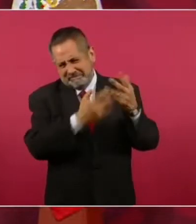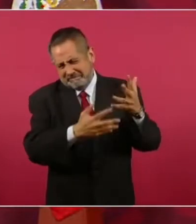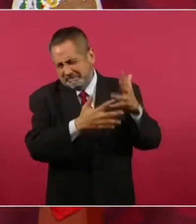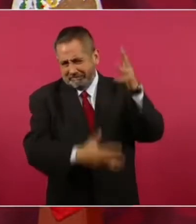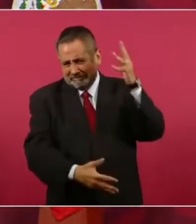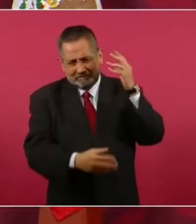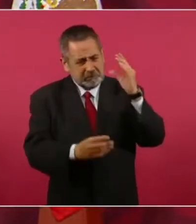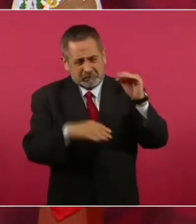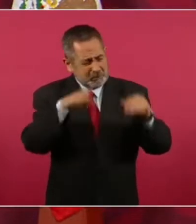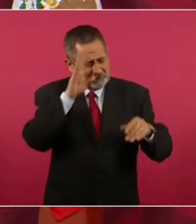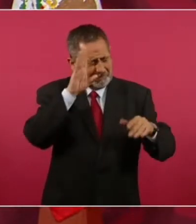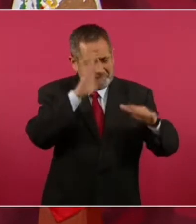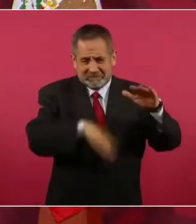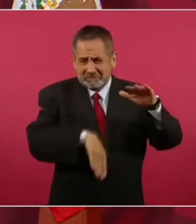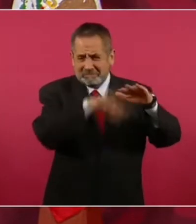hasta mero arriba.